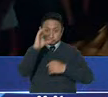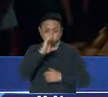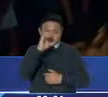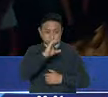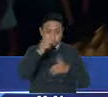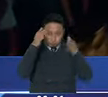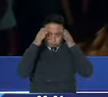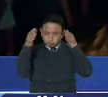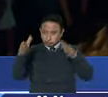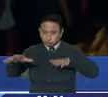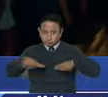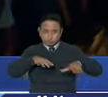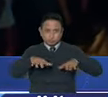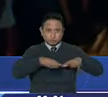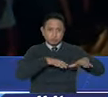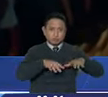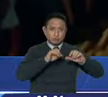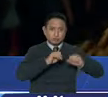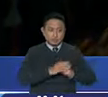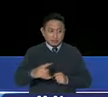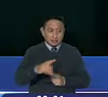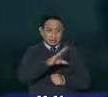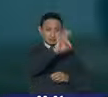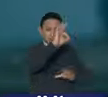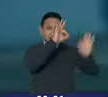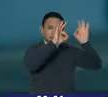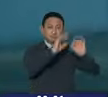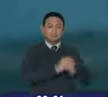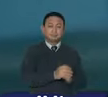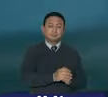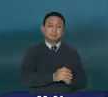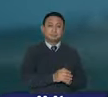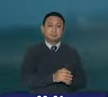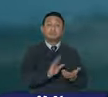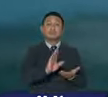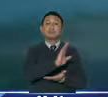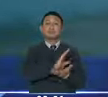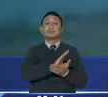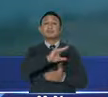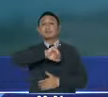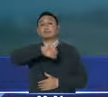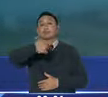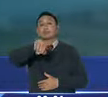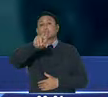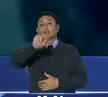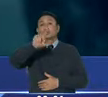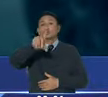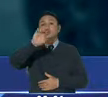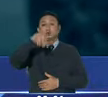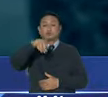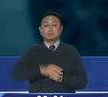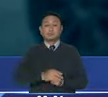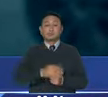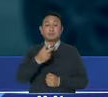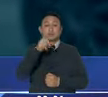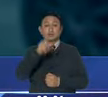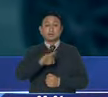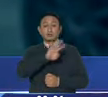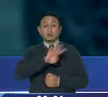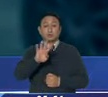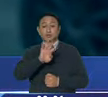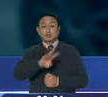sus esfuerzos para conseguir resultados. Mientras en el barrio Julio Moreno, dos personas de 44 y 42 años fueron víctimas